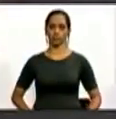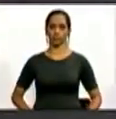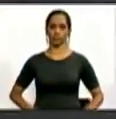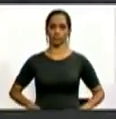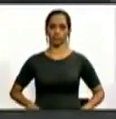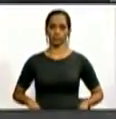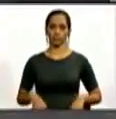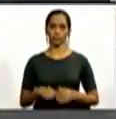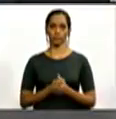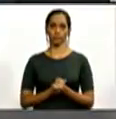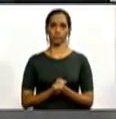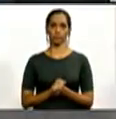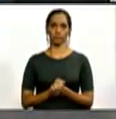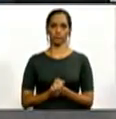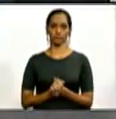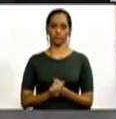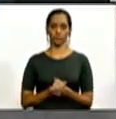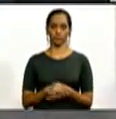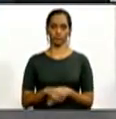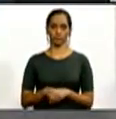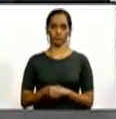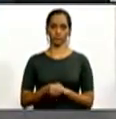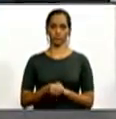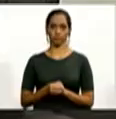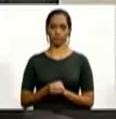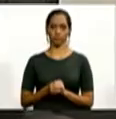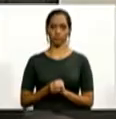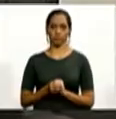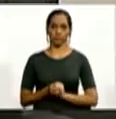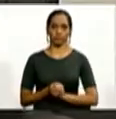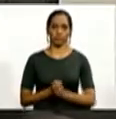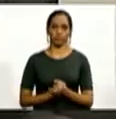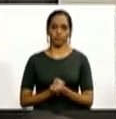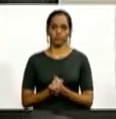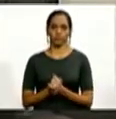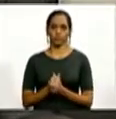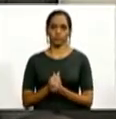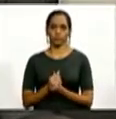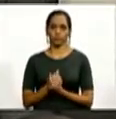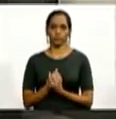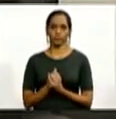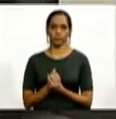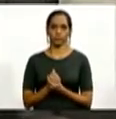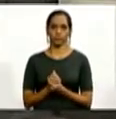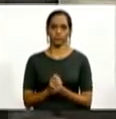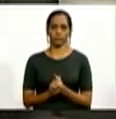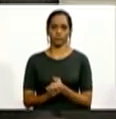¡Ay!